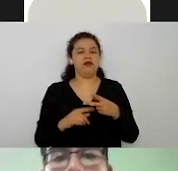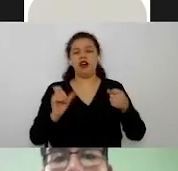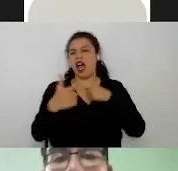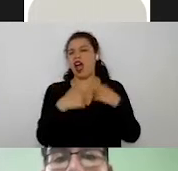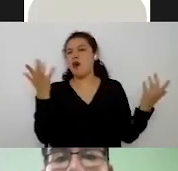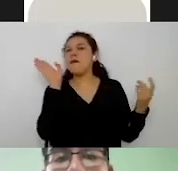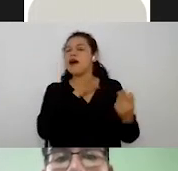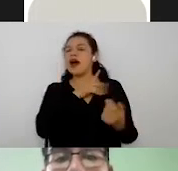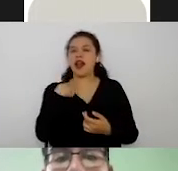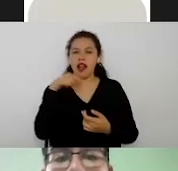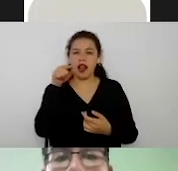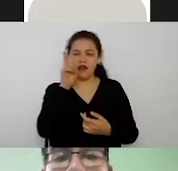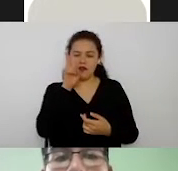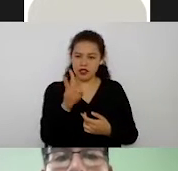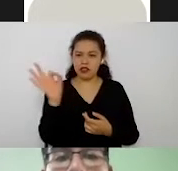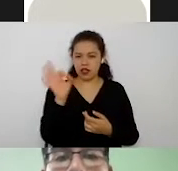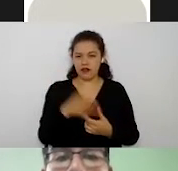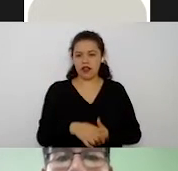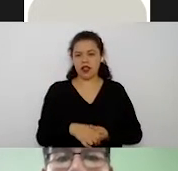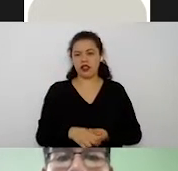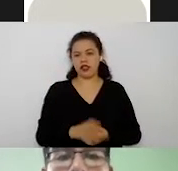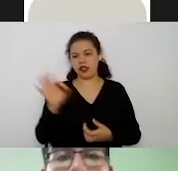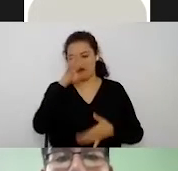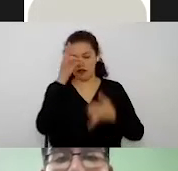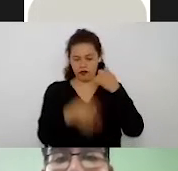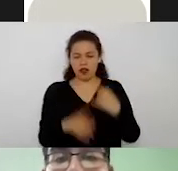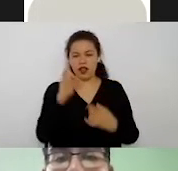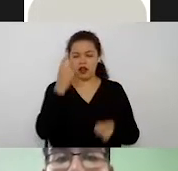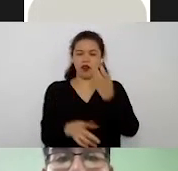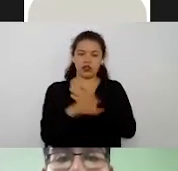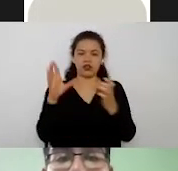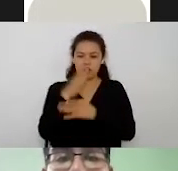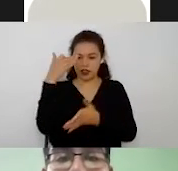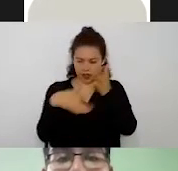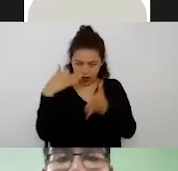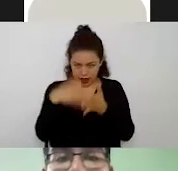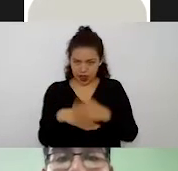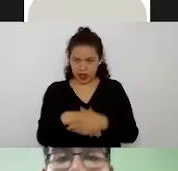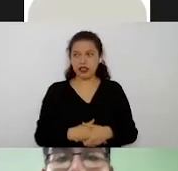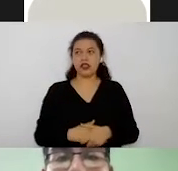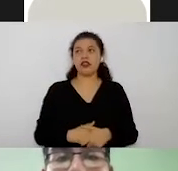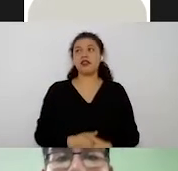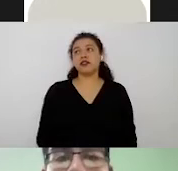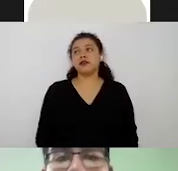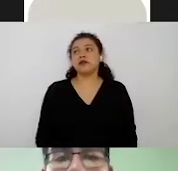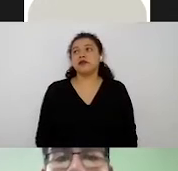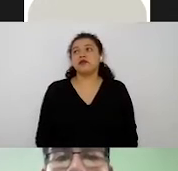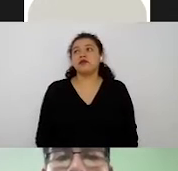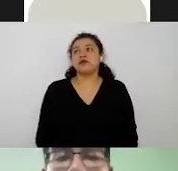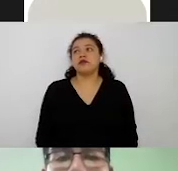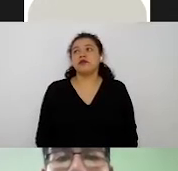inconformidad, si ha visto que les hacen falta insumos, si les hace falta